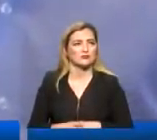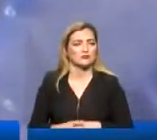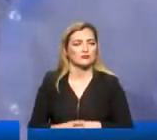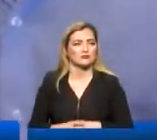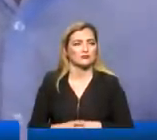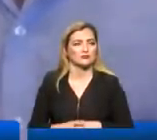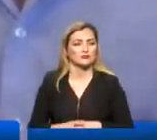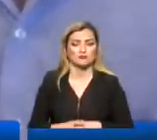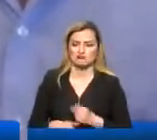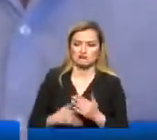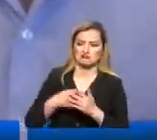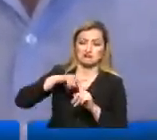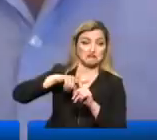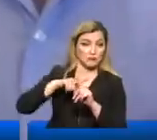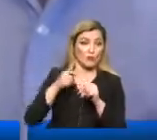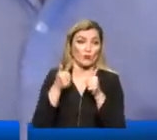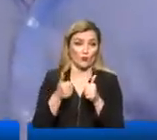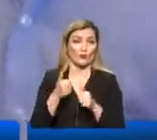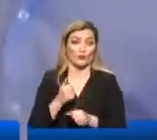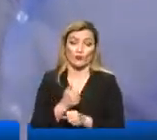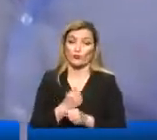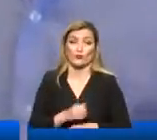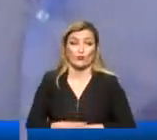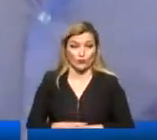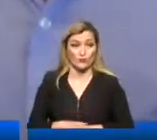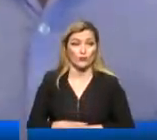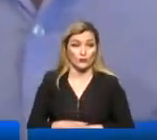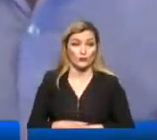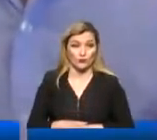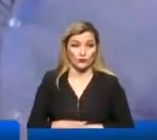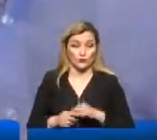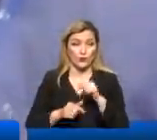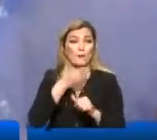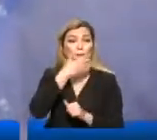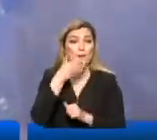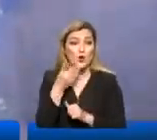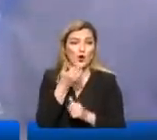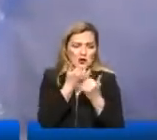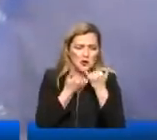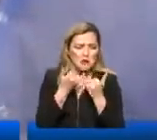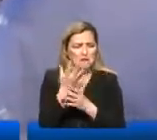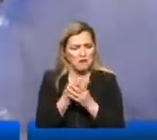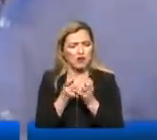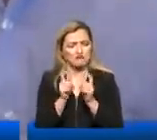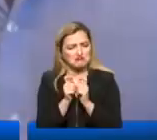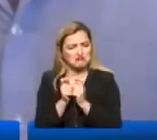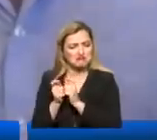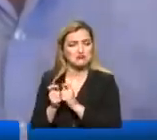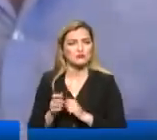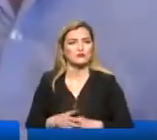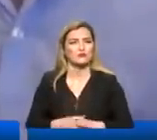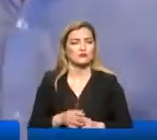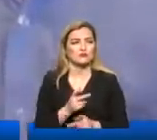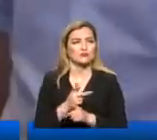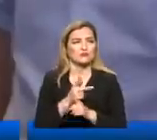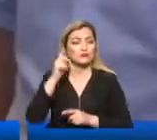bastante alentadora, bastante positiva, sobre todo con las mejoras que ya se están coordinando entre el Consejo de Gobierno y